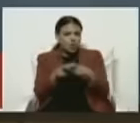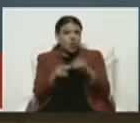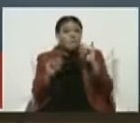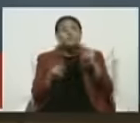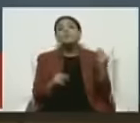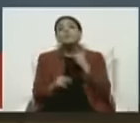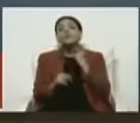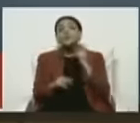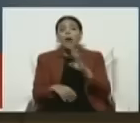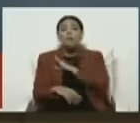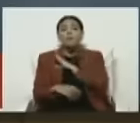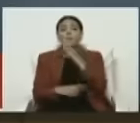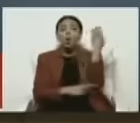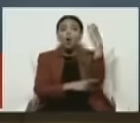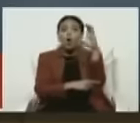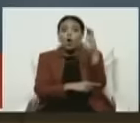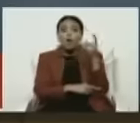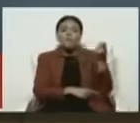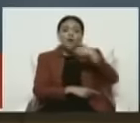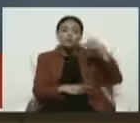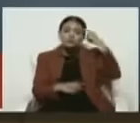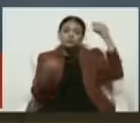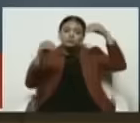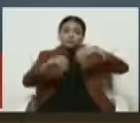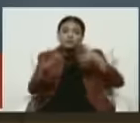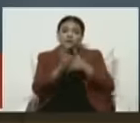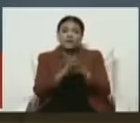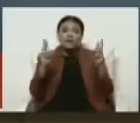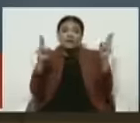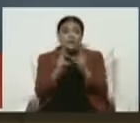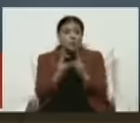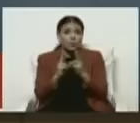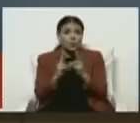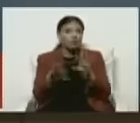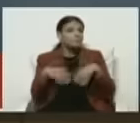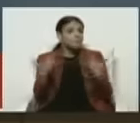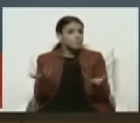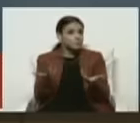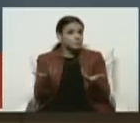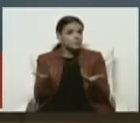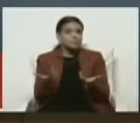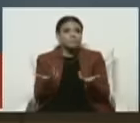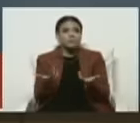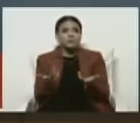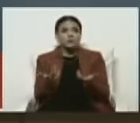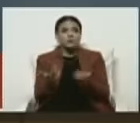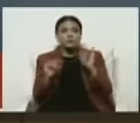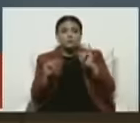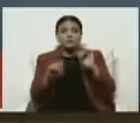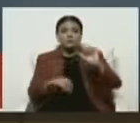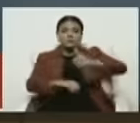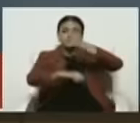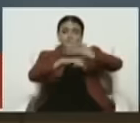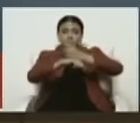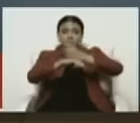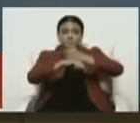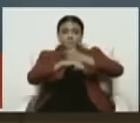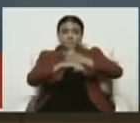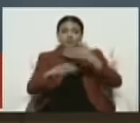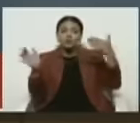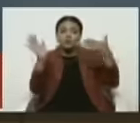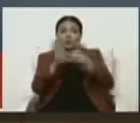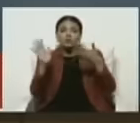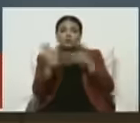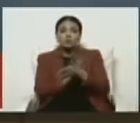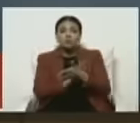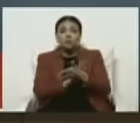Colombia, hemos acordado en esa reunión que el director de contra la delincuencia